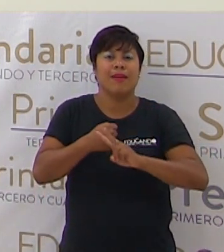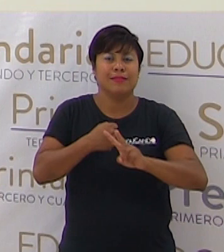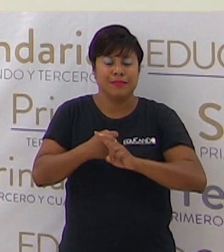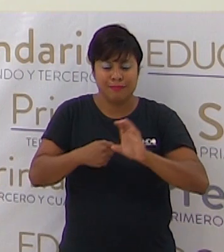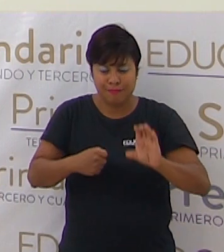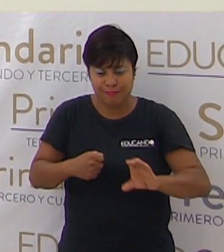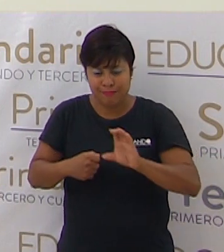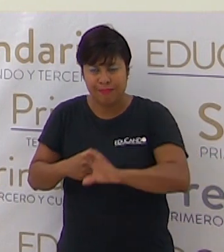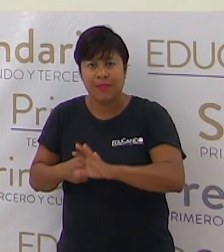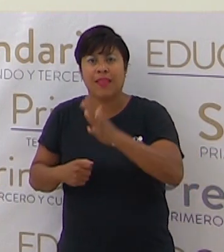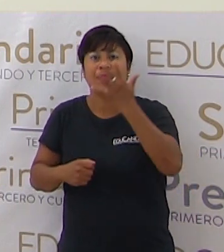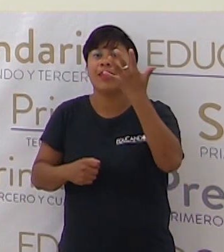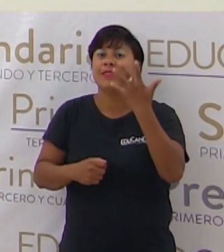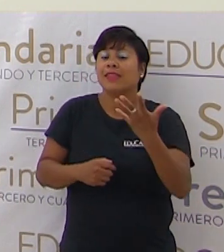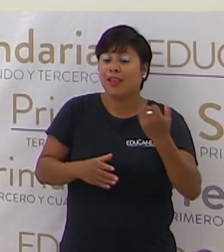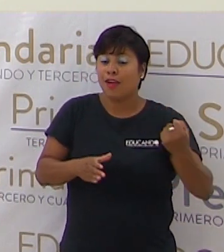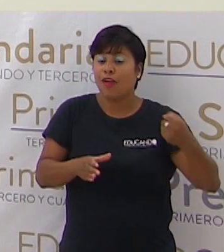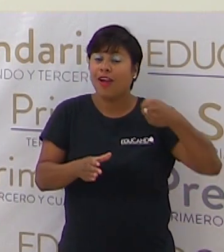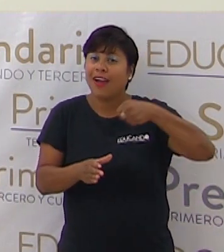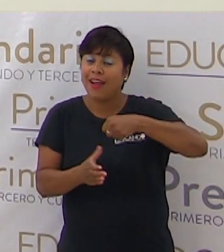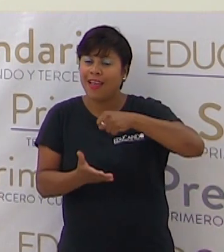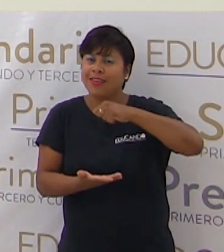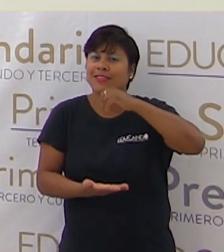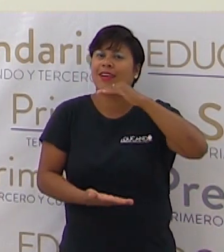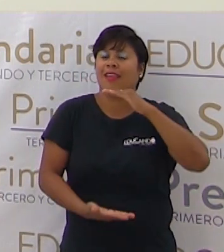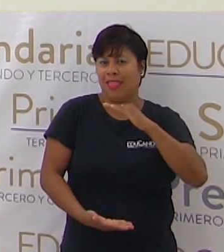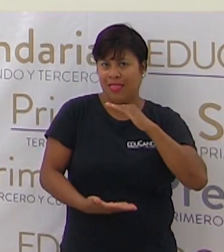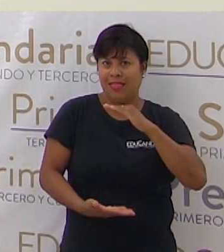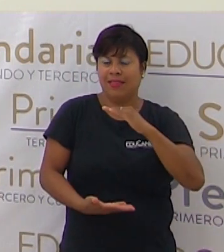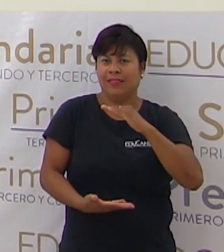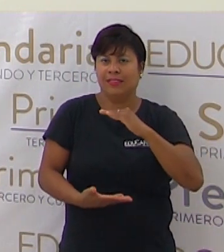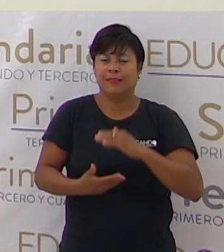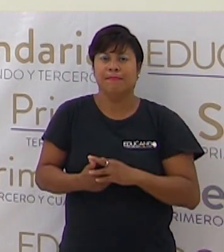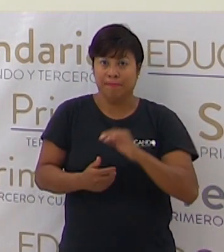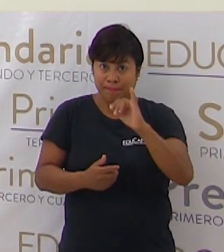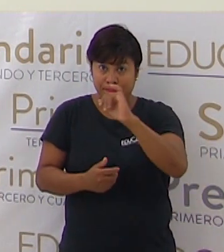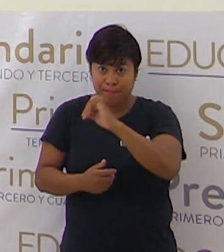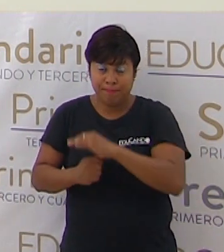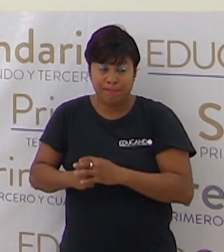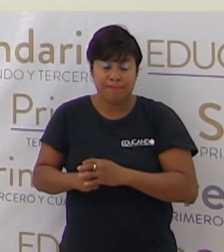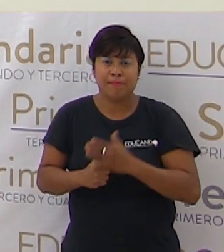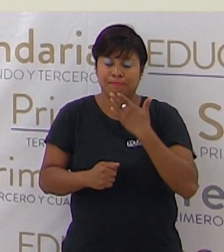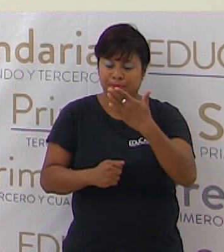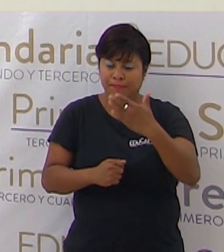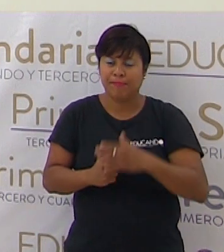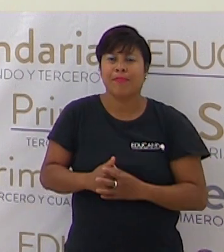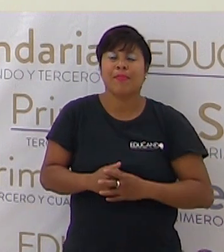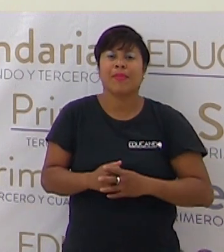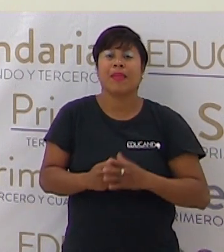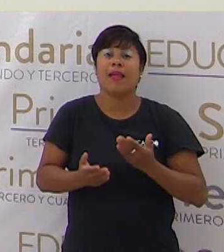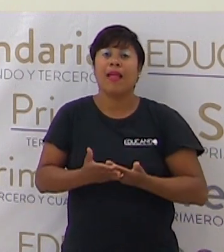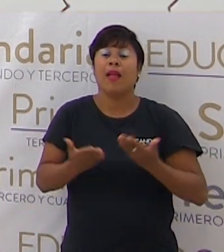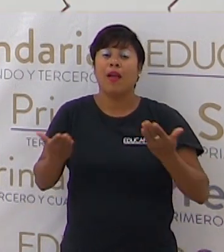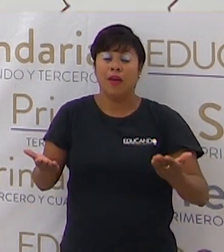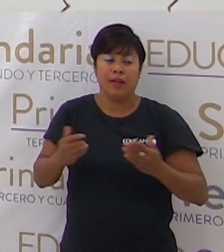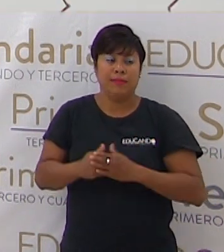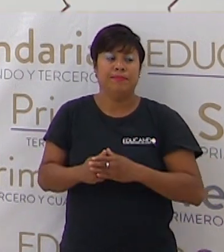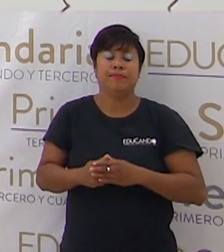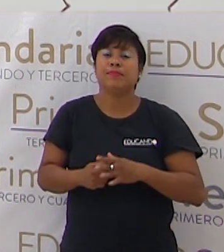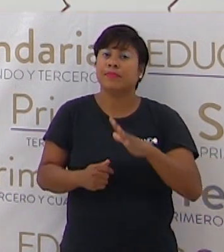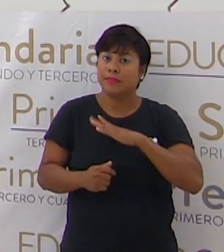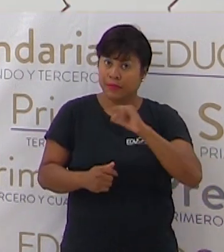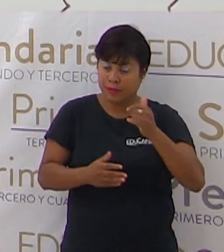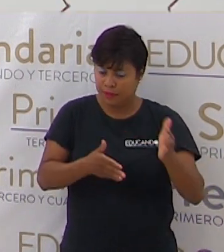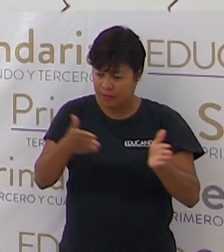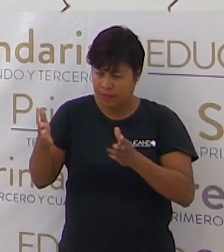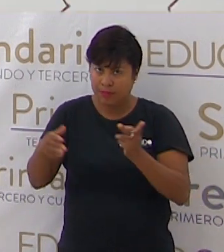vasos de 5 jarras grandes. ¿Sí? Muy bien. Ahora viene la